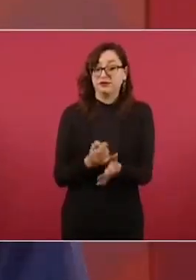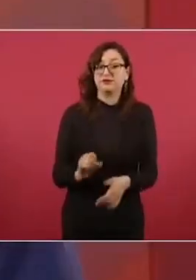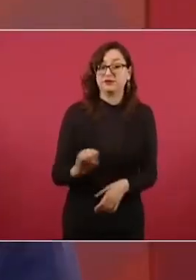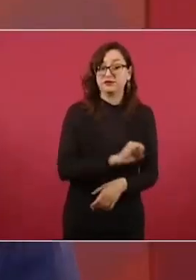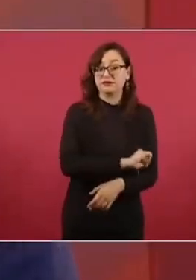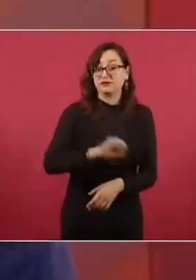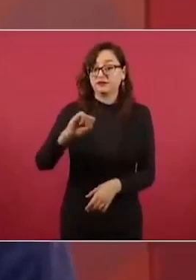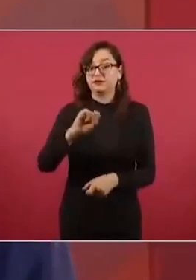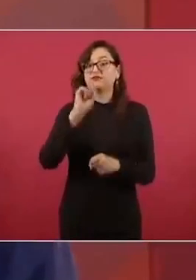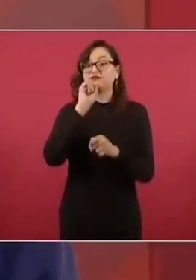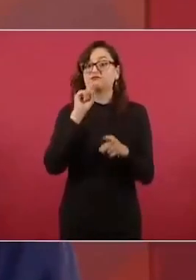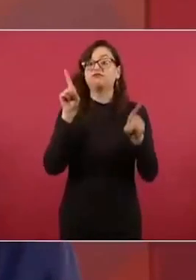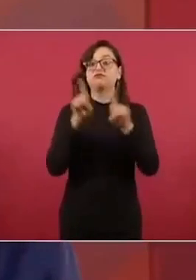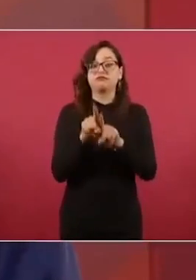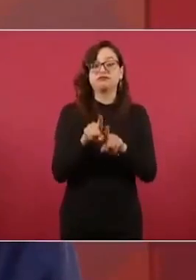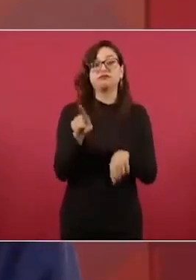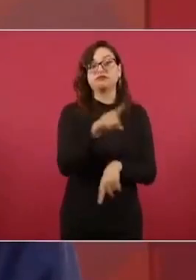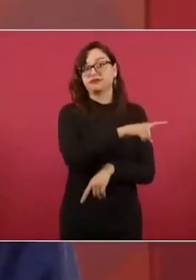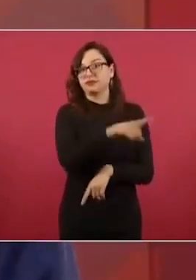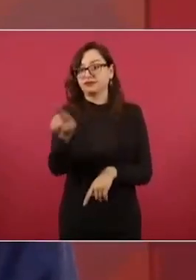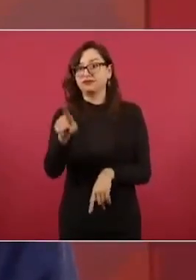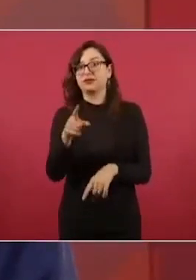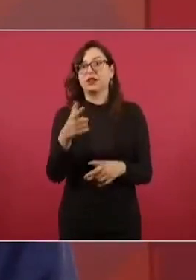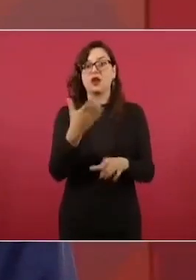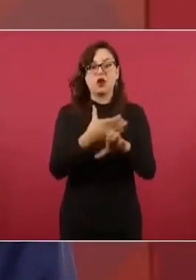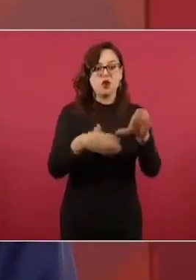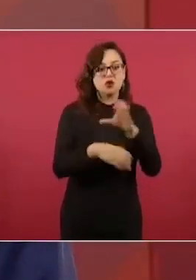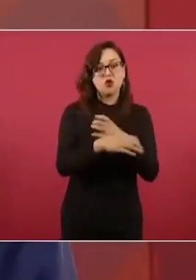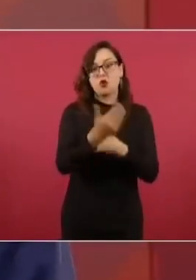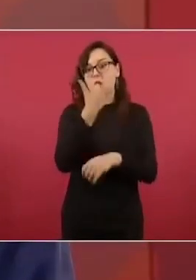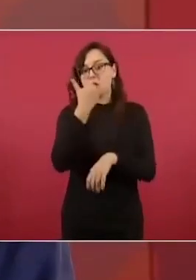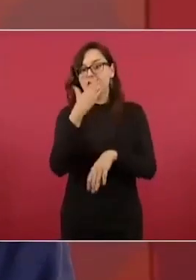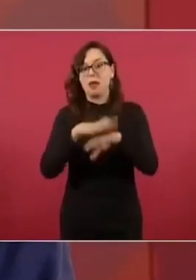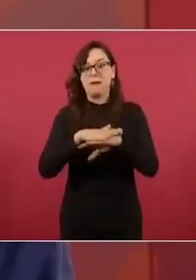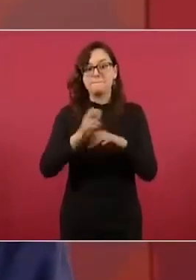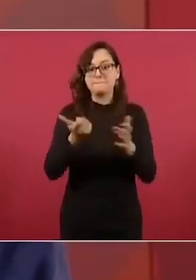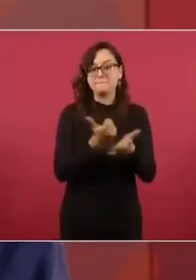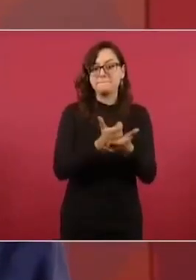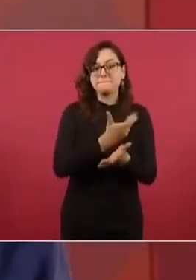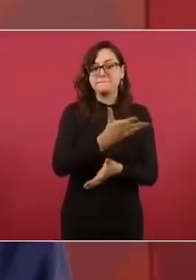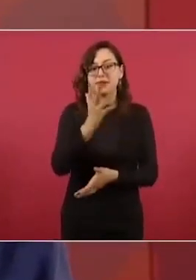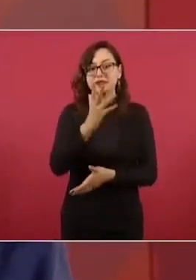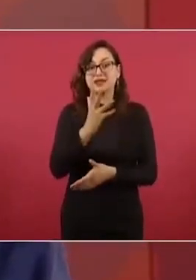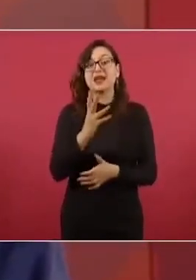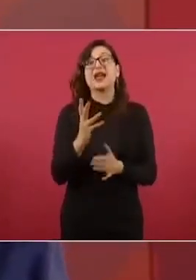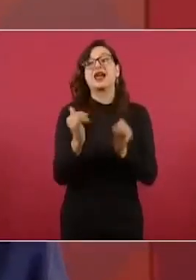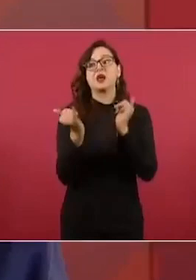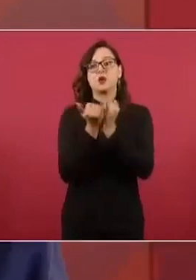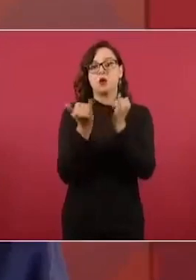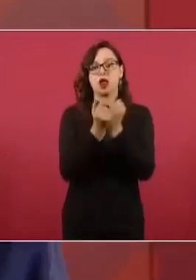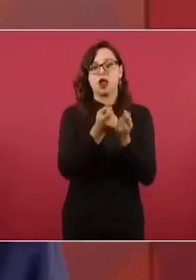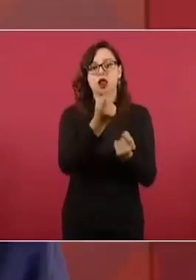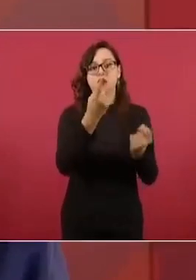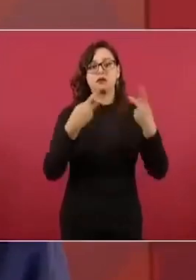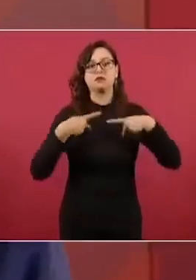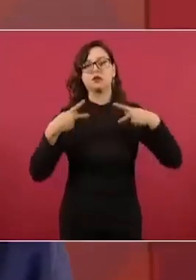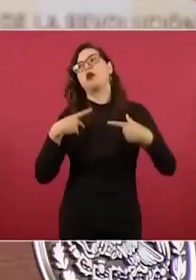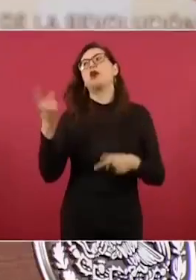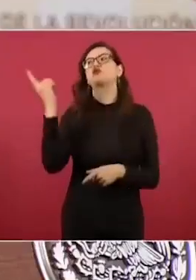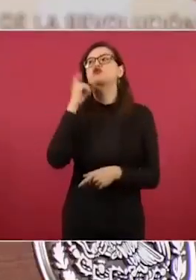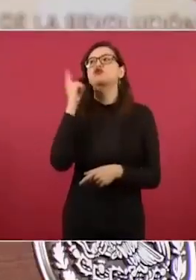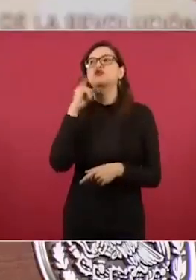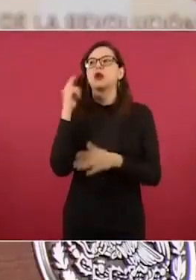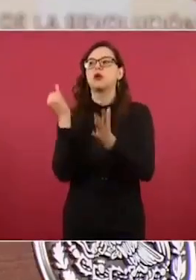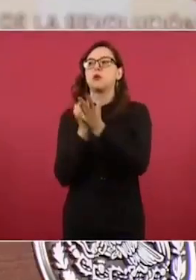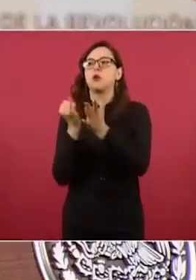se aprovechan algunos distribuidores, no